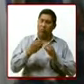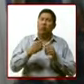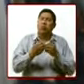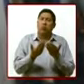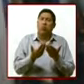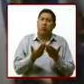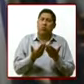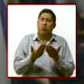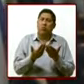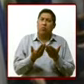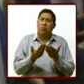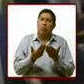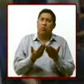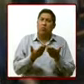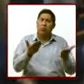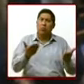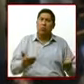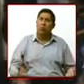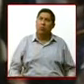Walter.